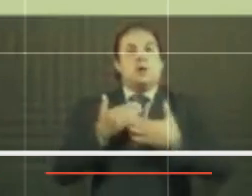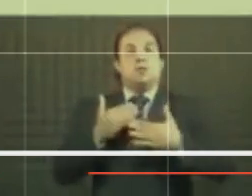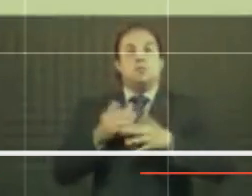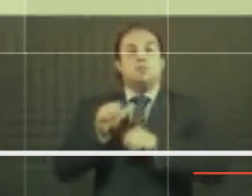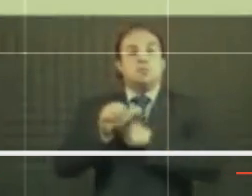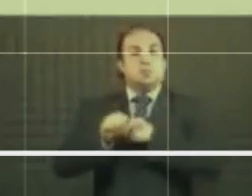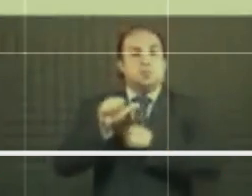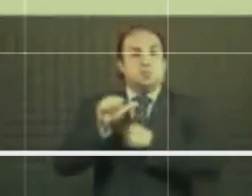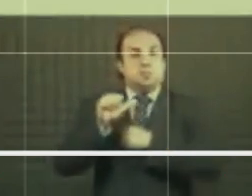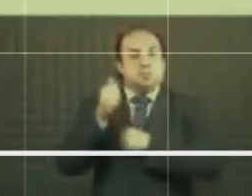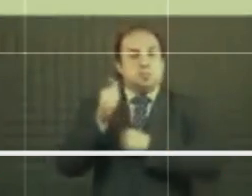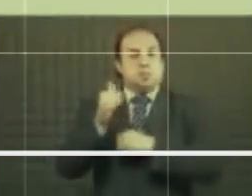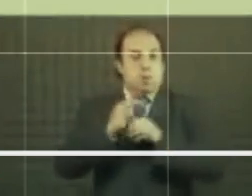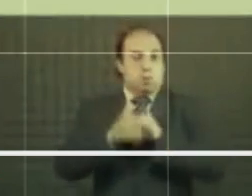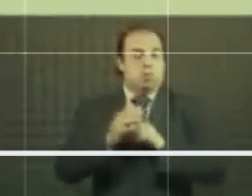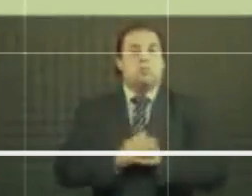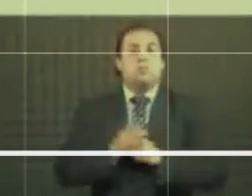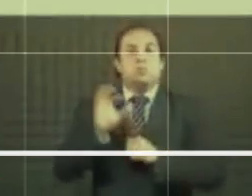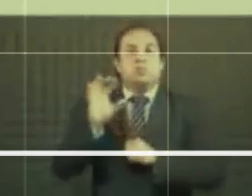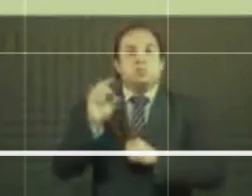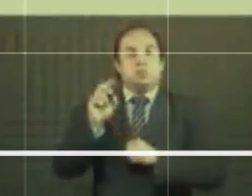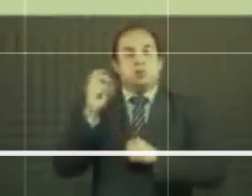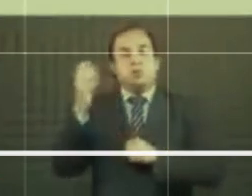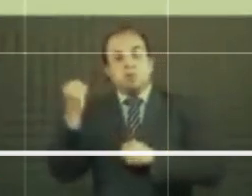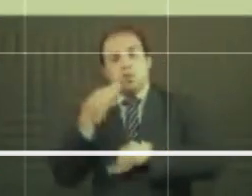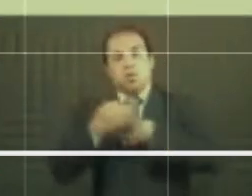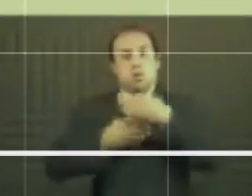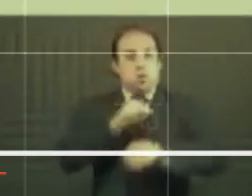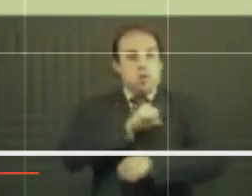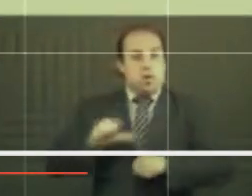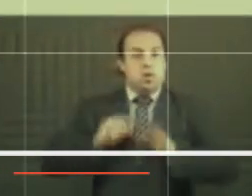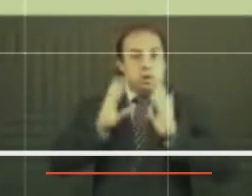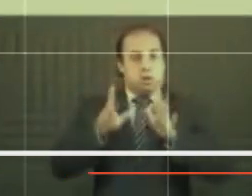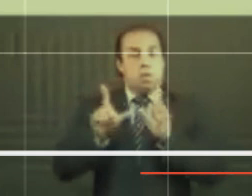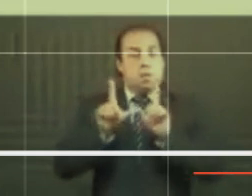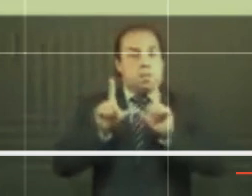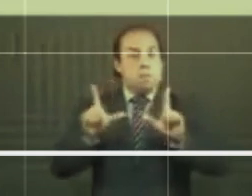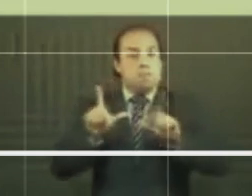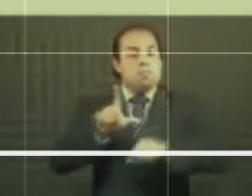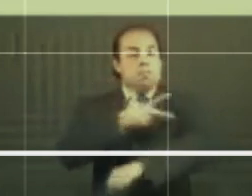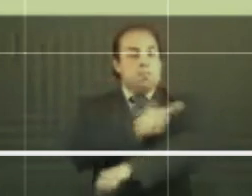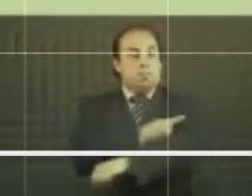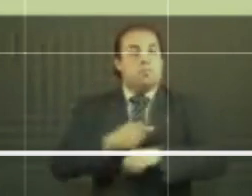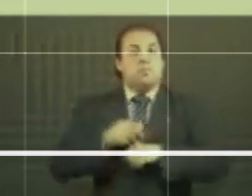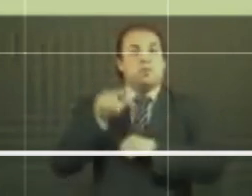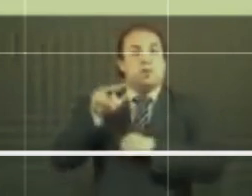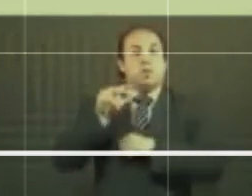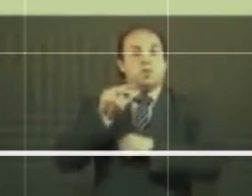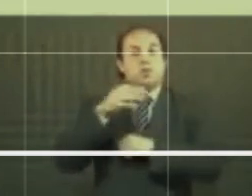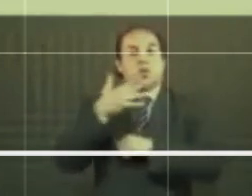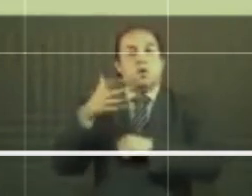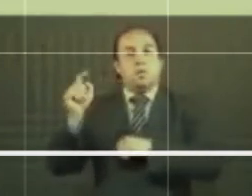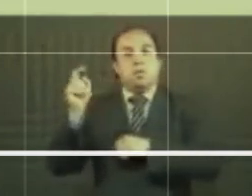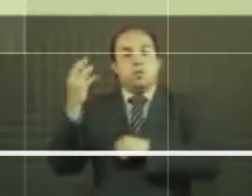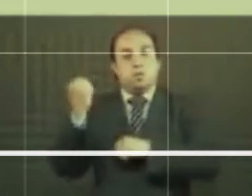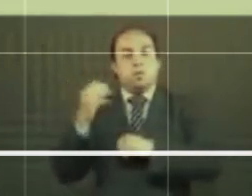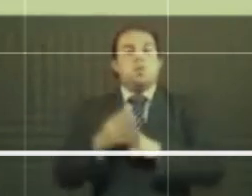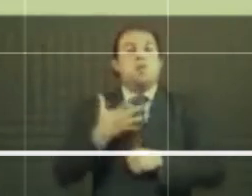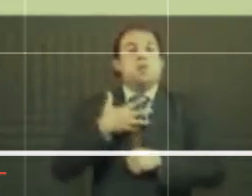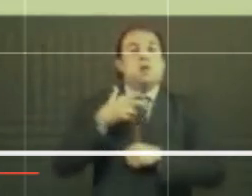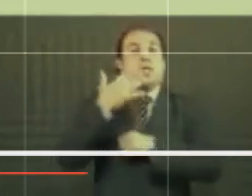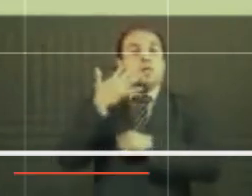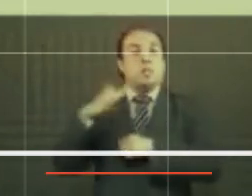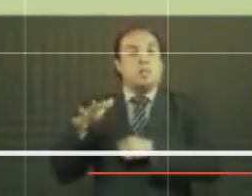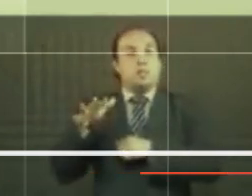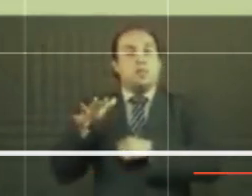problema. 30-39, todas las alcaldías han tenido la oportunidad de ya vacunarse. Y de las alcaldías de 18 a 29, tenemos 10 alcaldías de